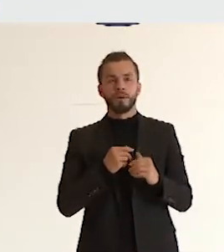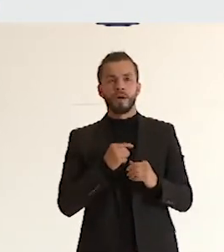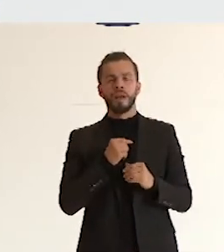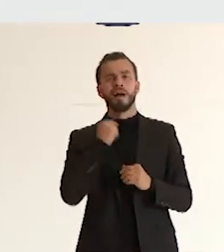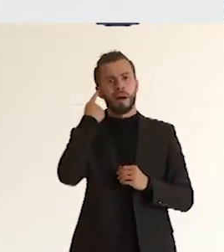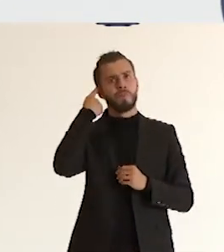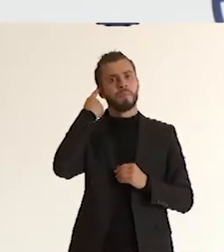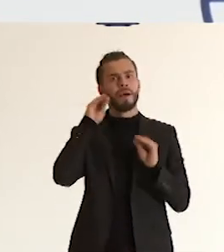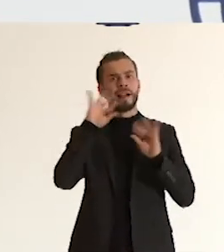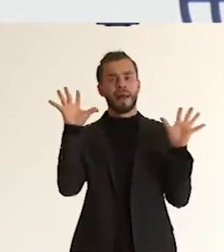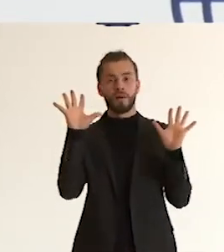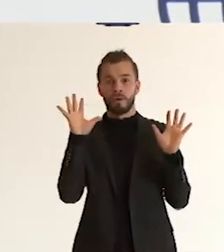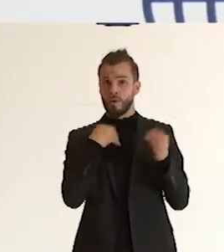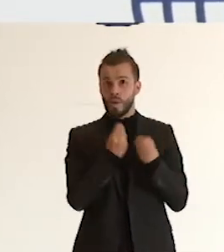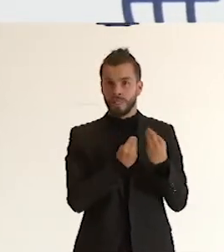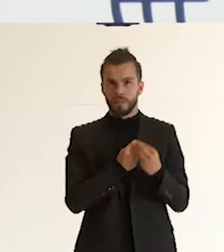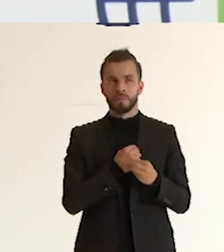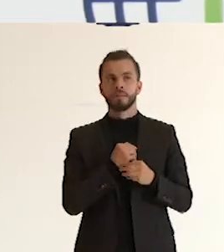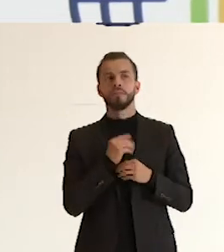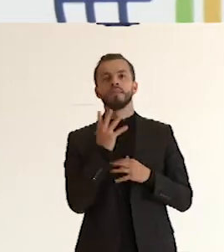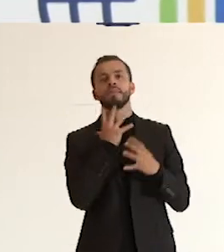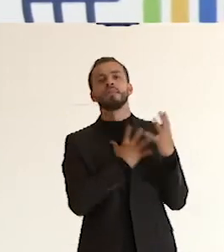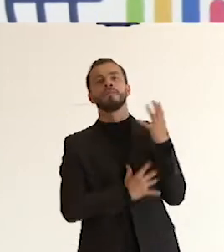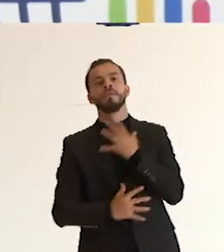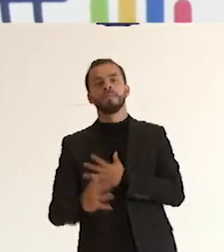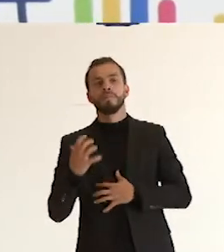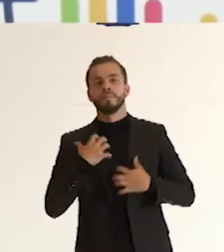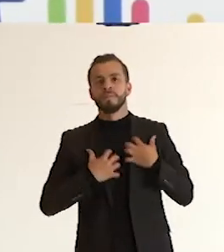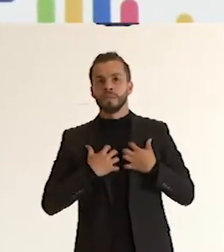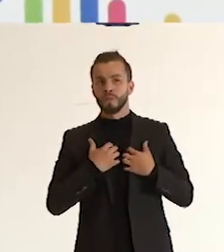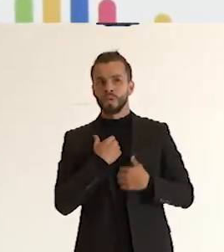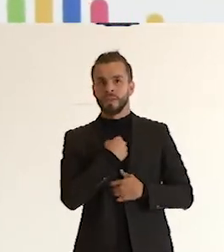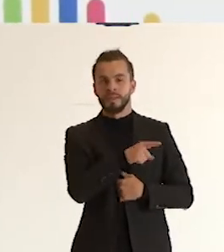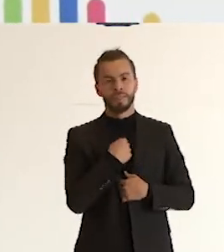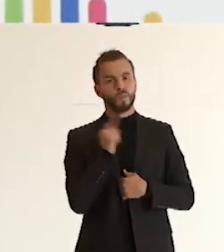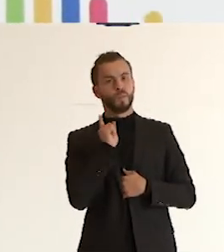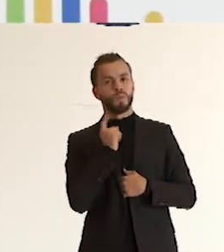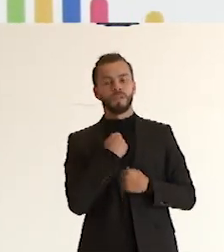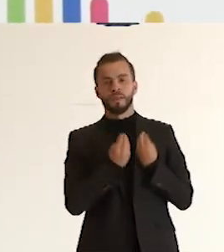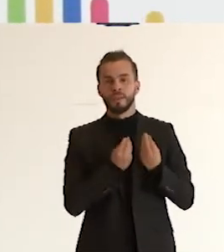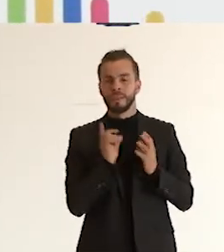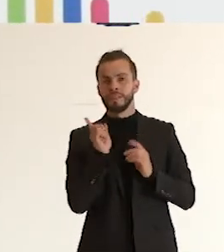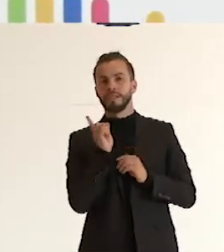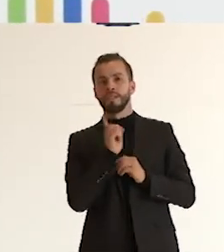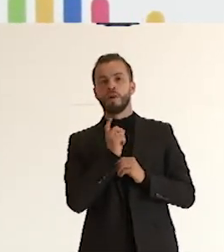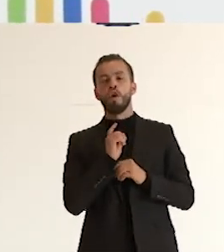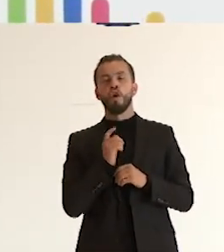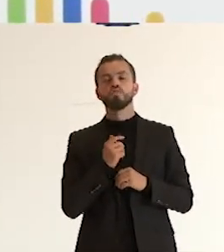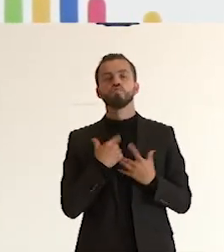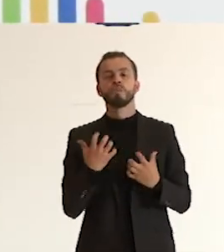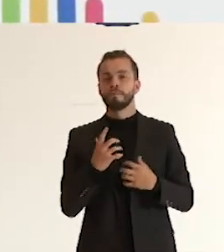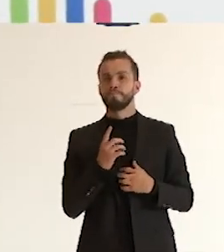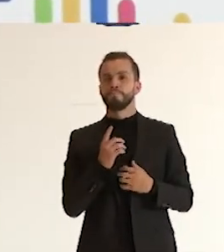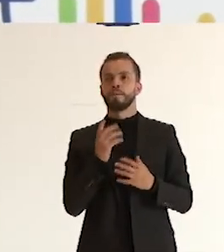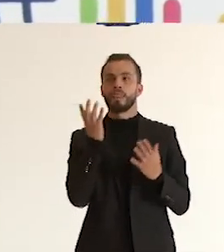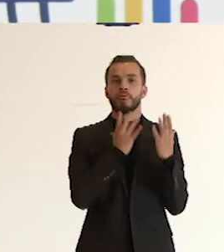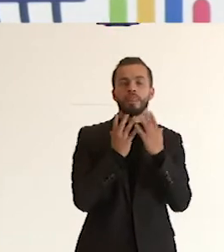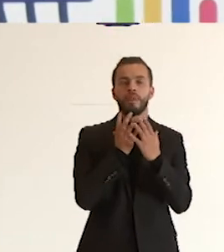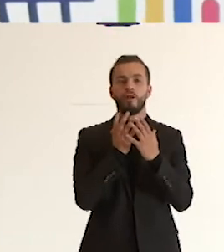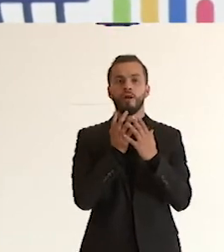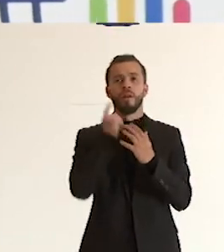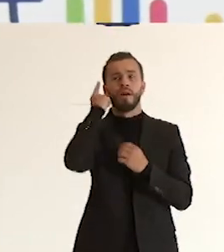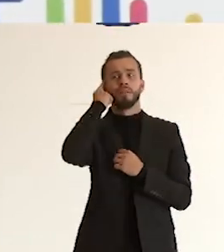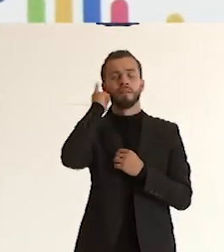claro lo que debo hacer y sin embargo no tener suficientes ganas de hacerlo no estar suficientemente motivada para hacerlo o pensar que